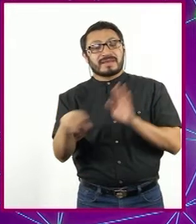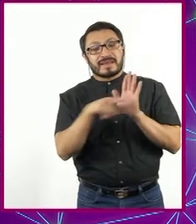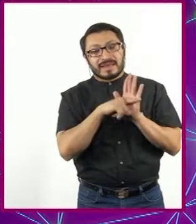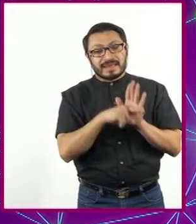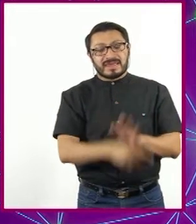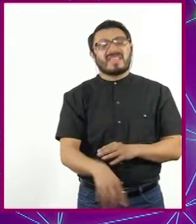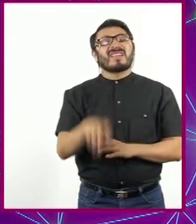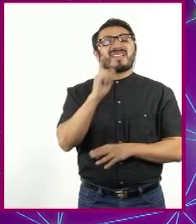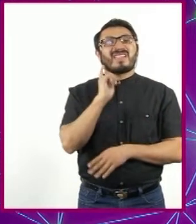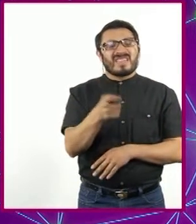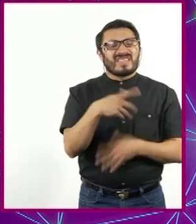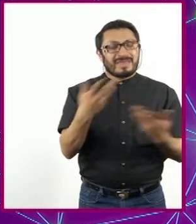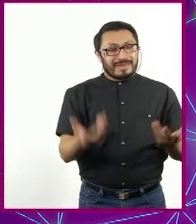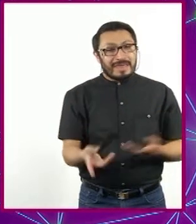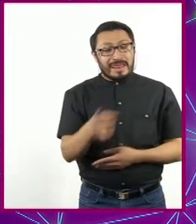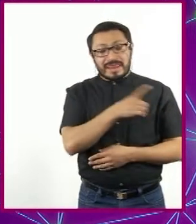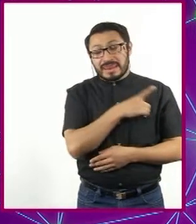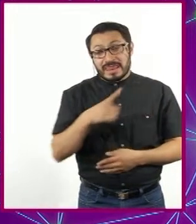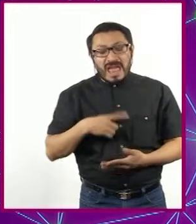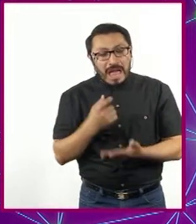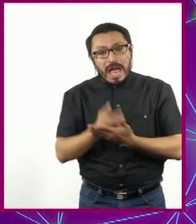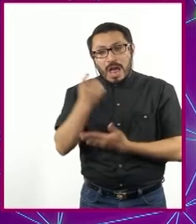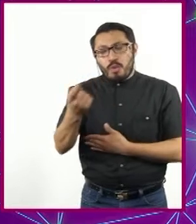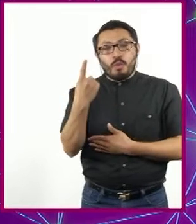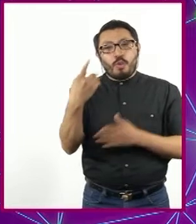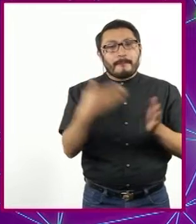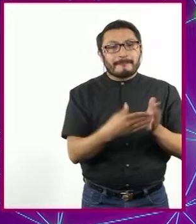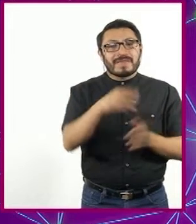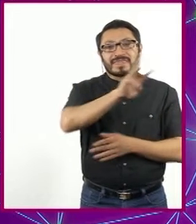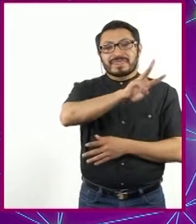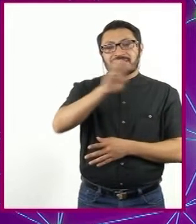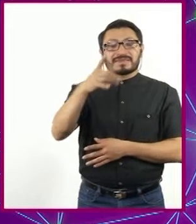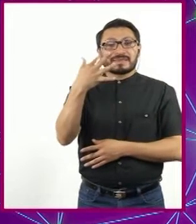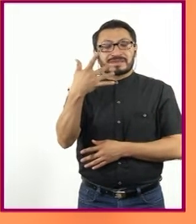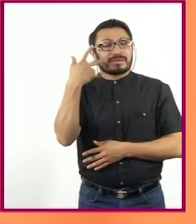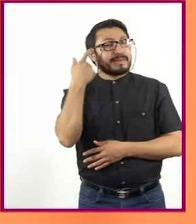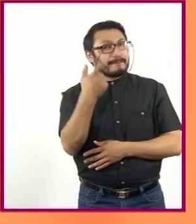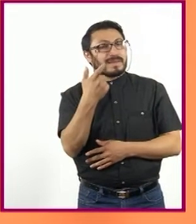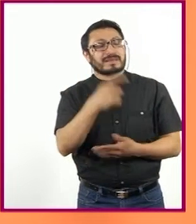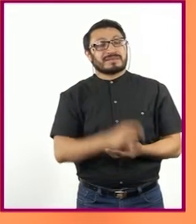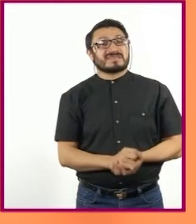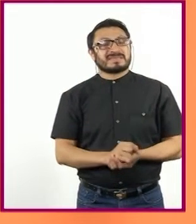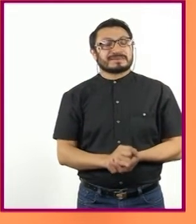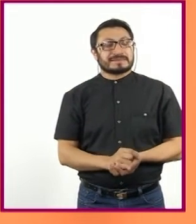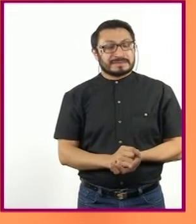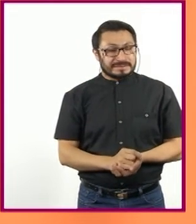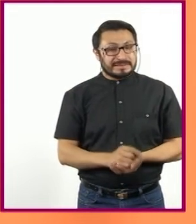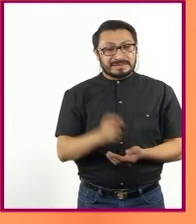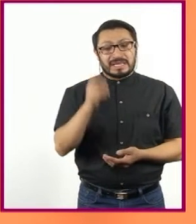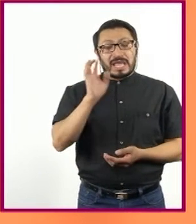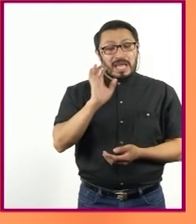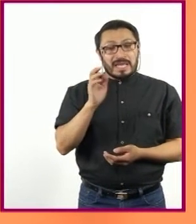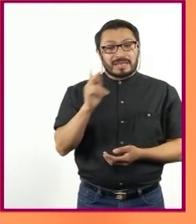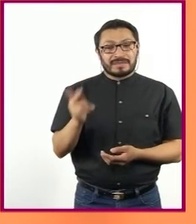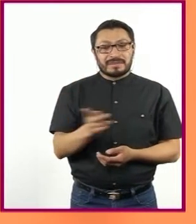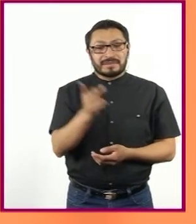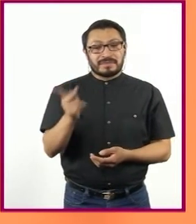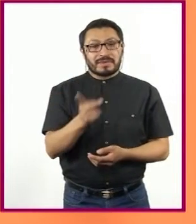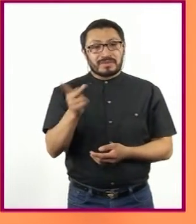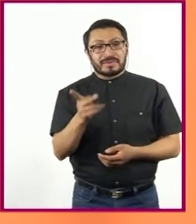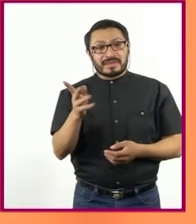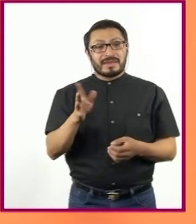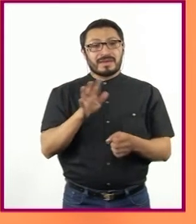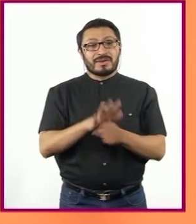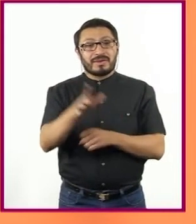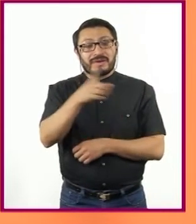Es decir, la deuda de mi hermana era de 1.350 pesos. En el caso de la pregunta, ¿cuál fue